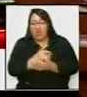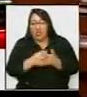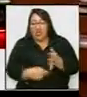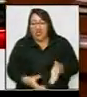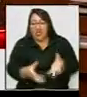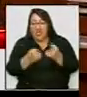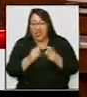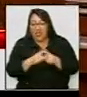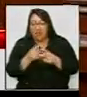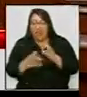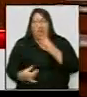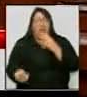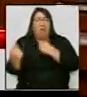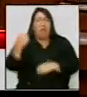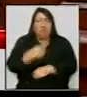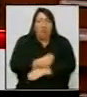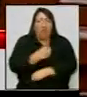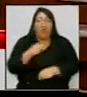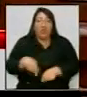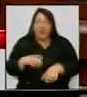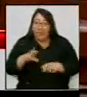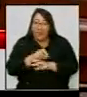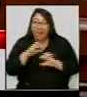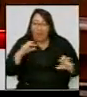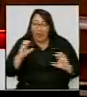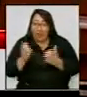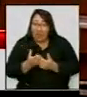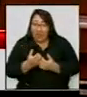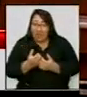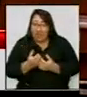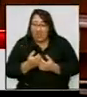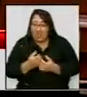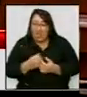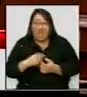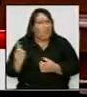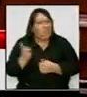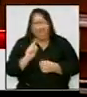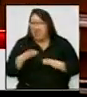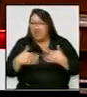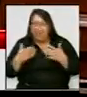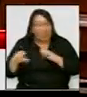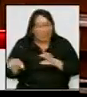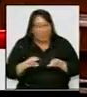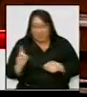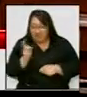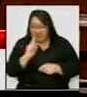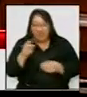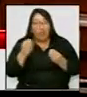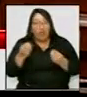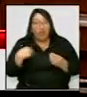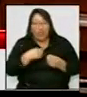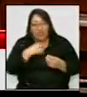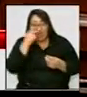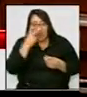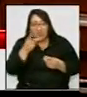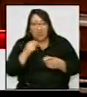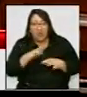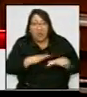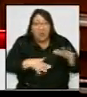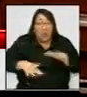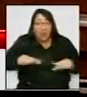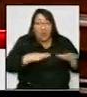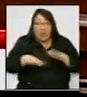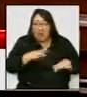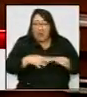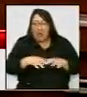pretende inclusive boicotear también la sesión del Pleno del Congreso. Y no lo está logrando, presidente, porque hemos visto cómo se han movilizado para